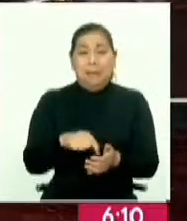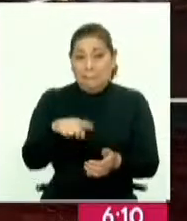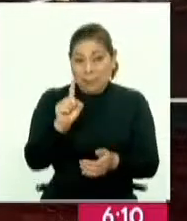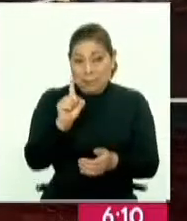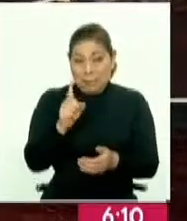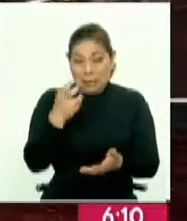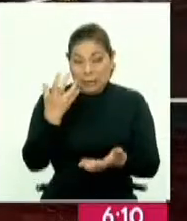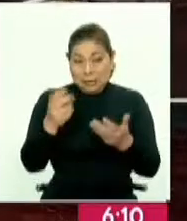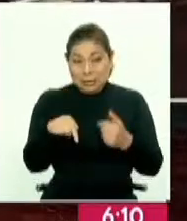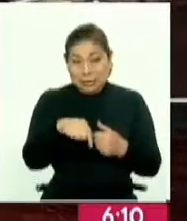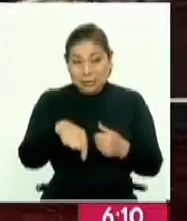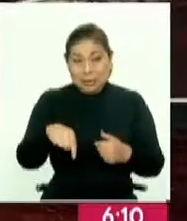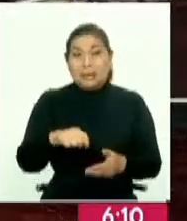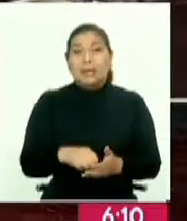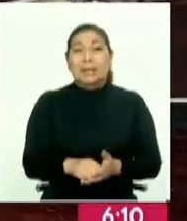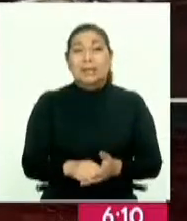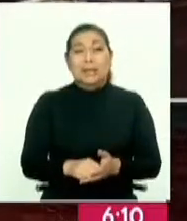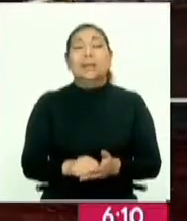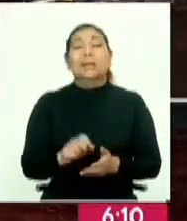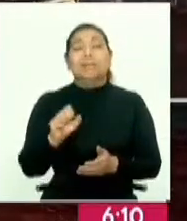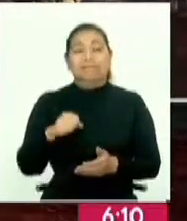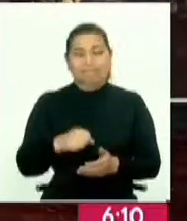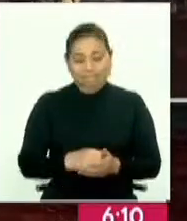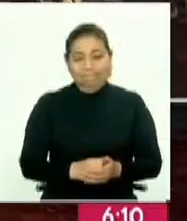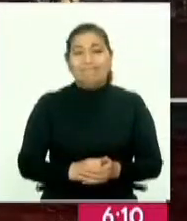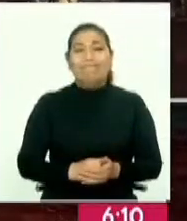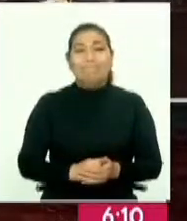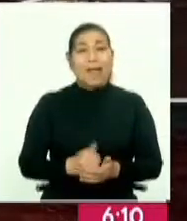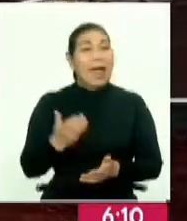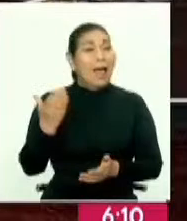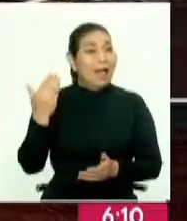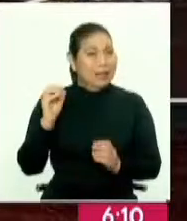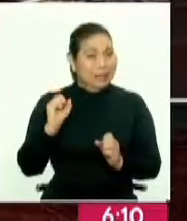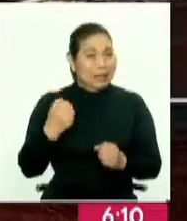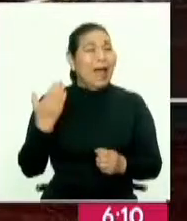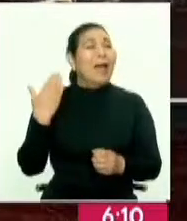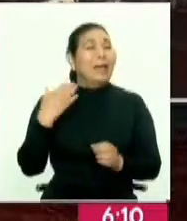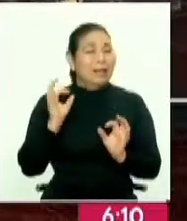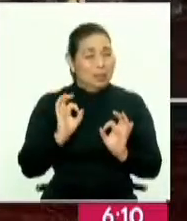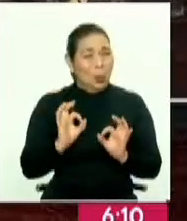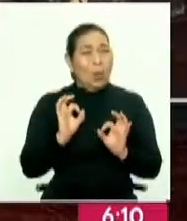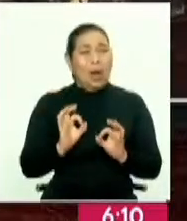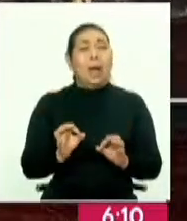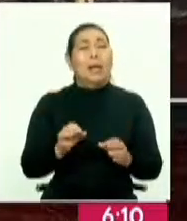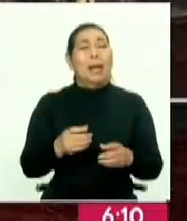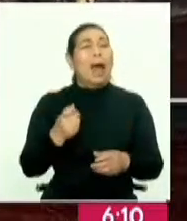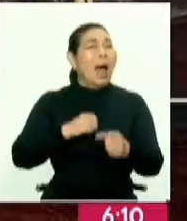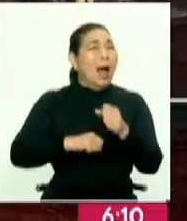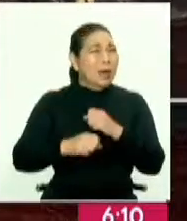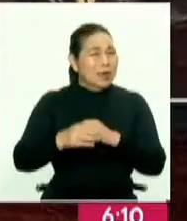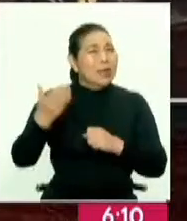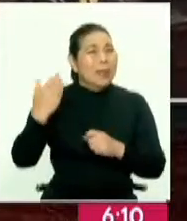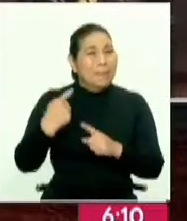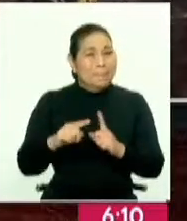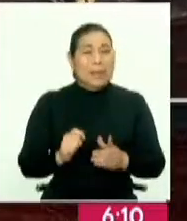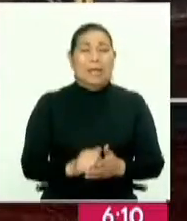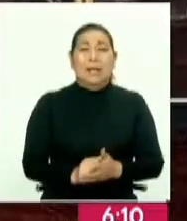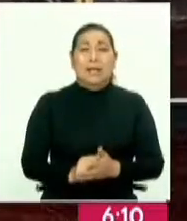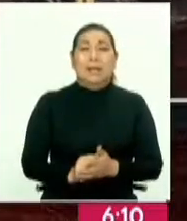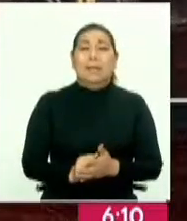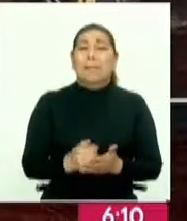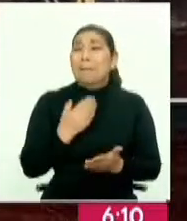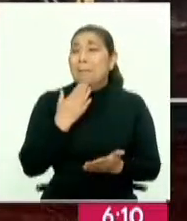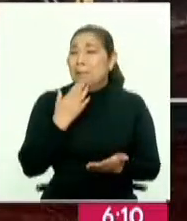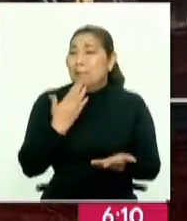vez que se generó un incendio aquí señores de esta magnitud sí pero había otros tipos de diseños años anteriores pero que nos